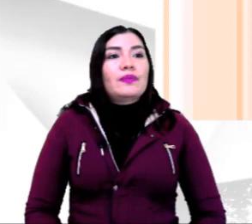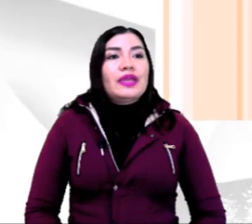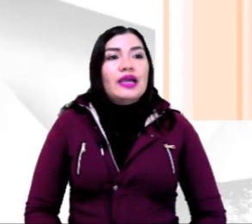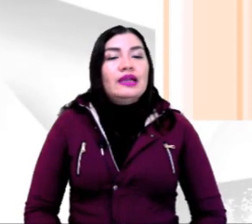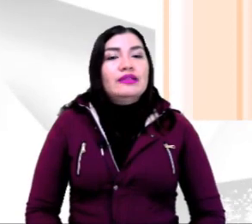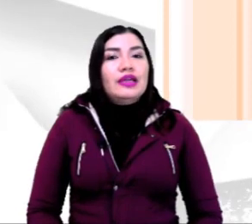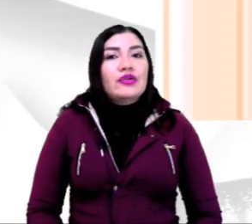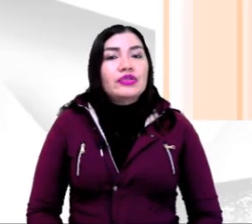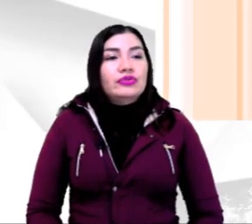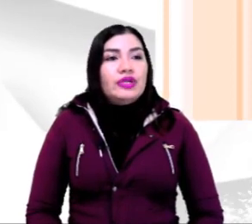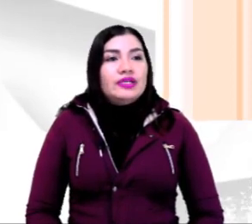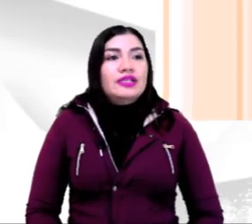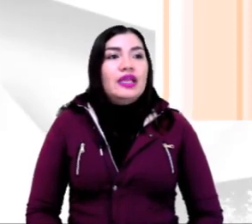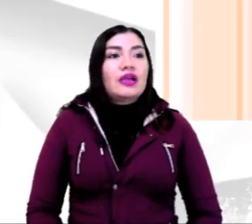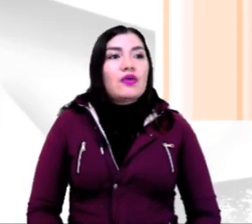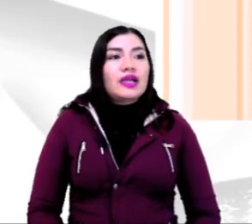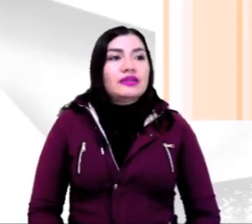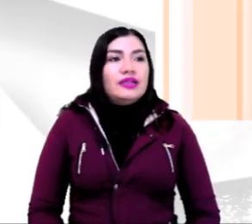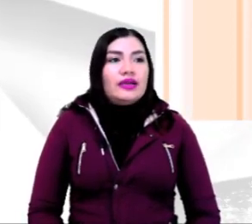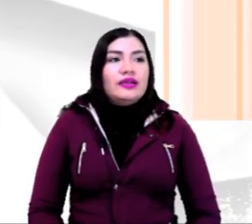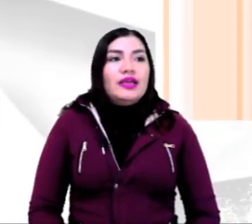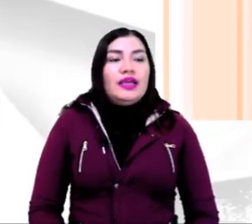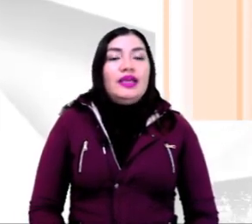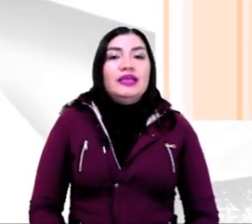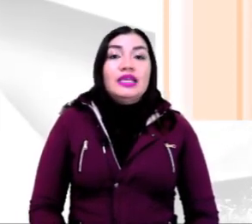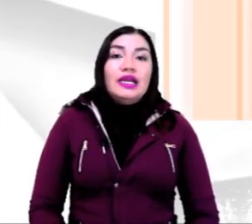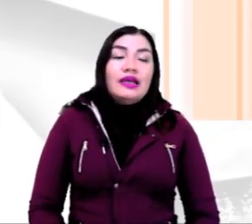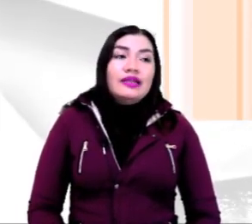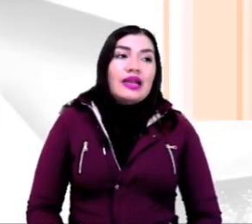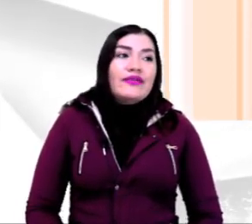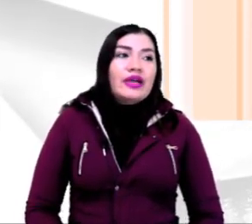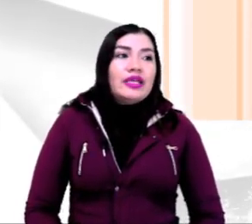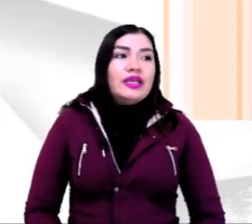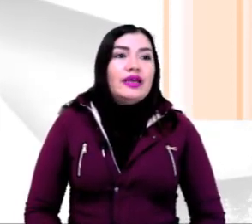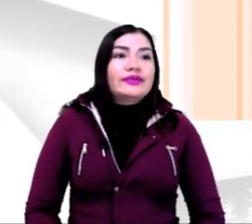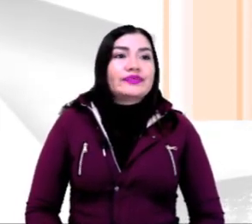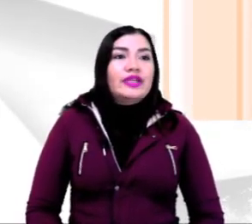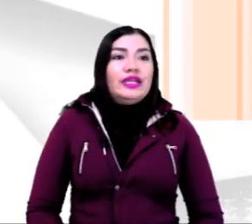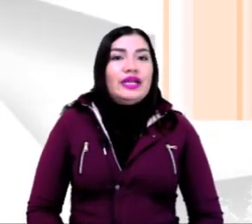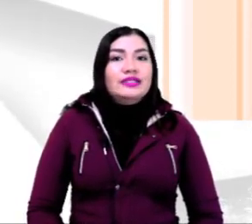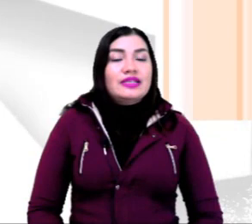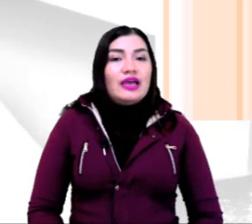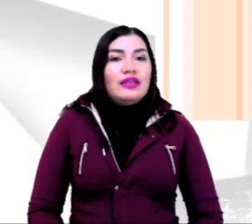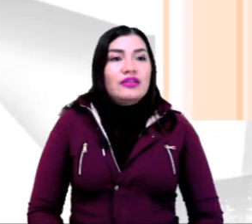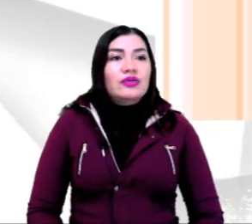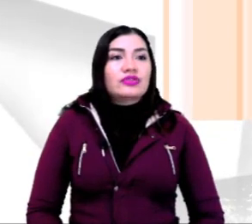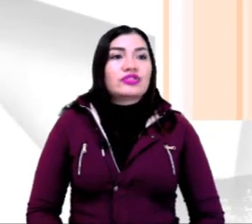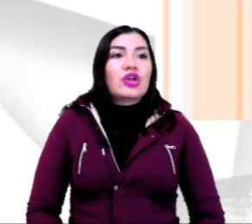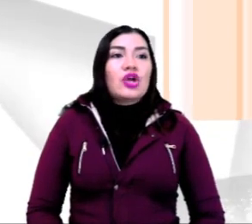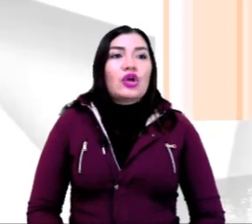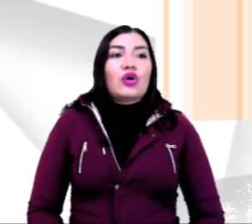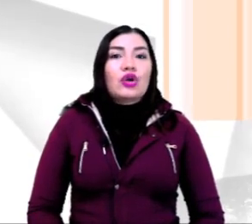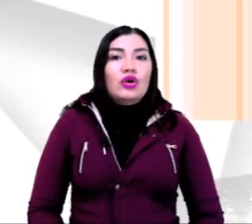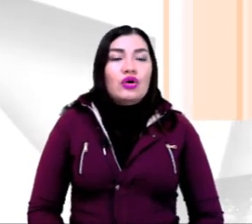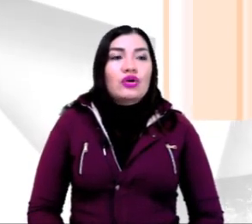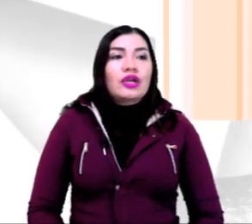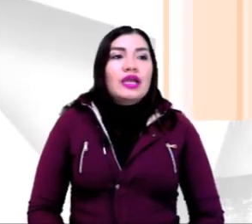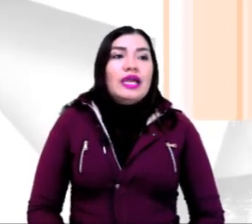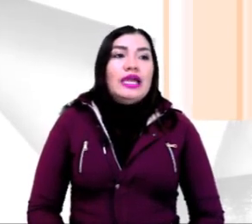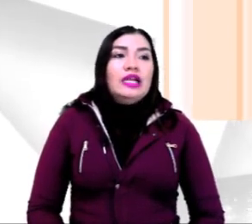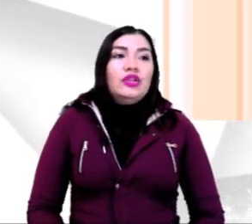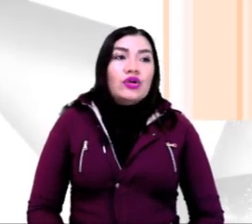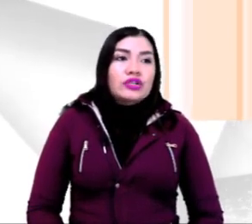húmedos tropicales de Honduras se encuentran en Islas de la Bahía, Gracias a Dios,